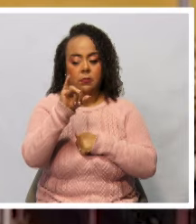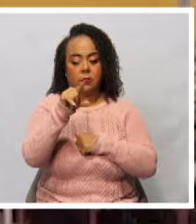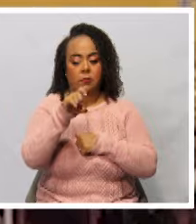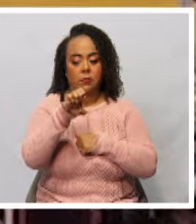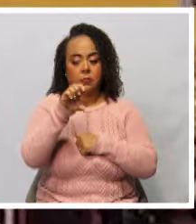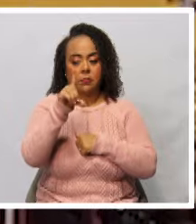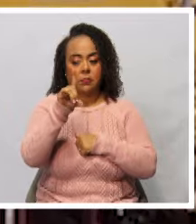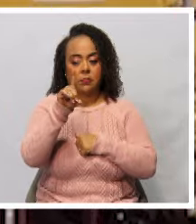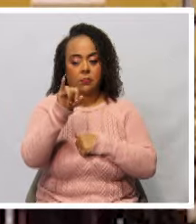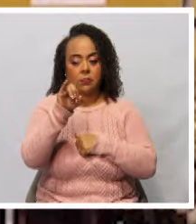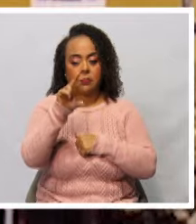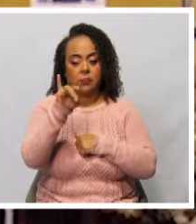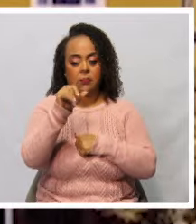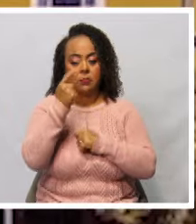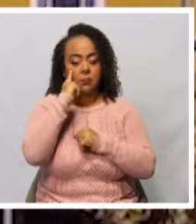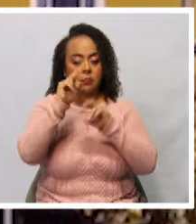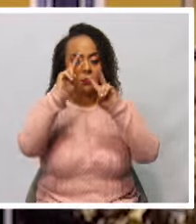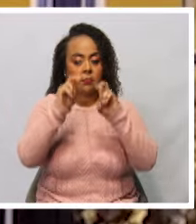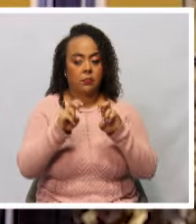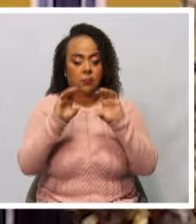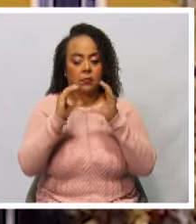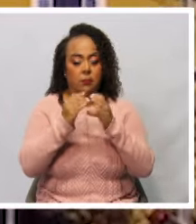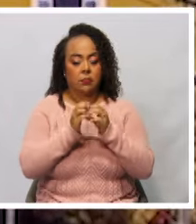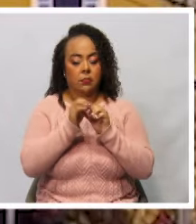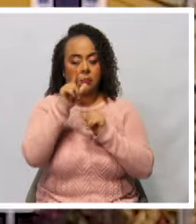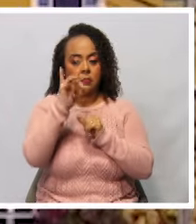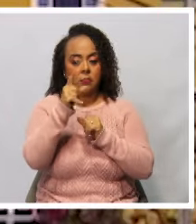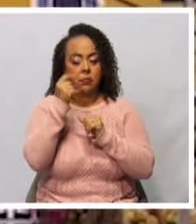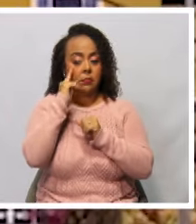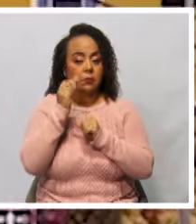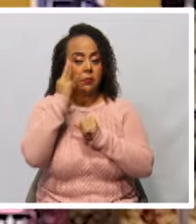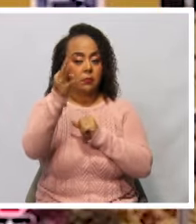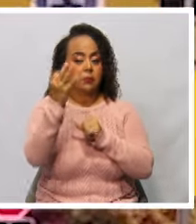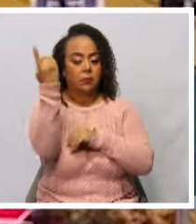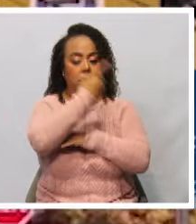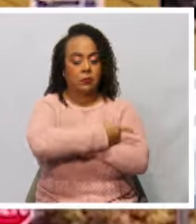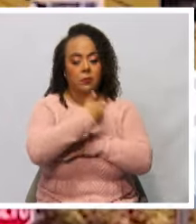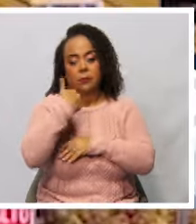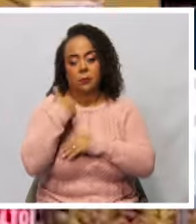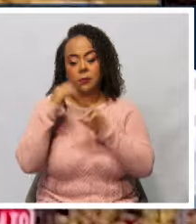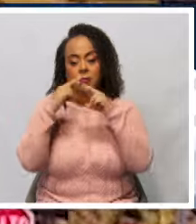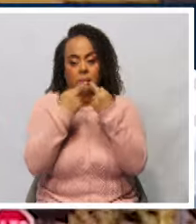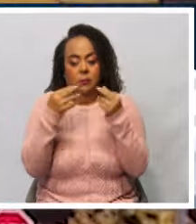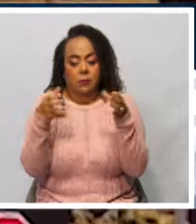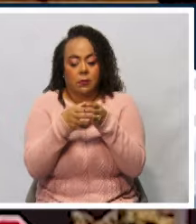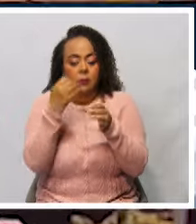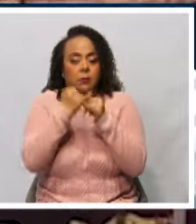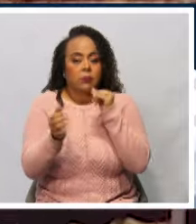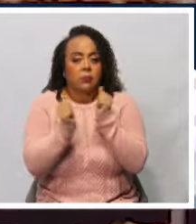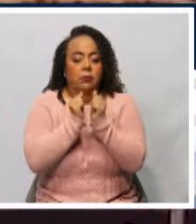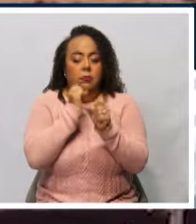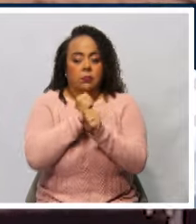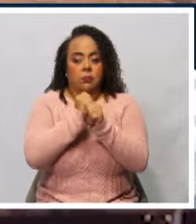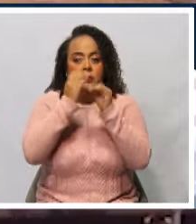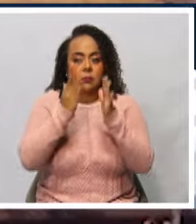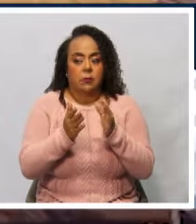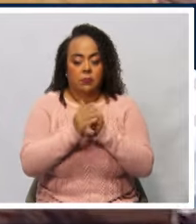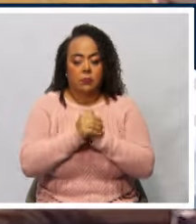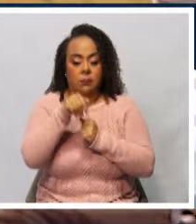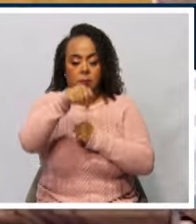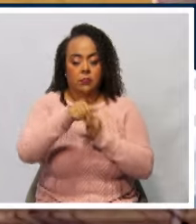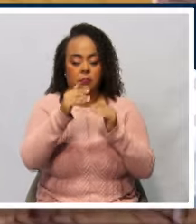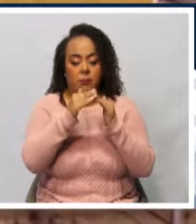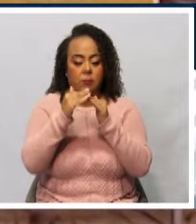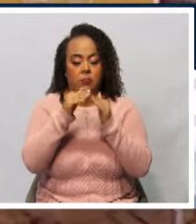ser avalado por la Comisión de Liga. En los próximos días tendrán una reunión final con personeros de esta